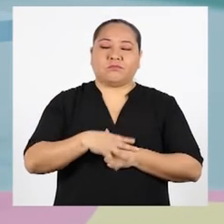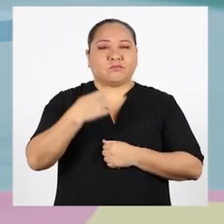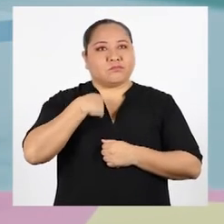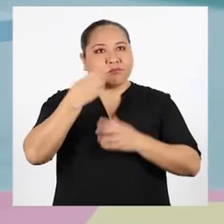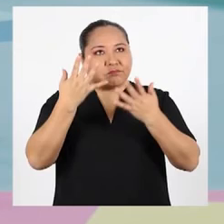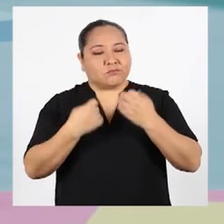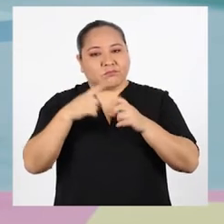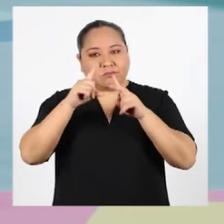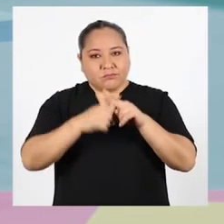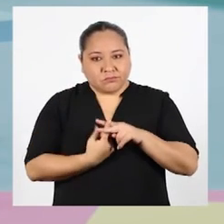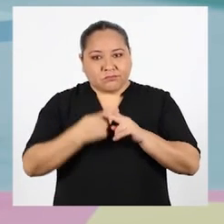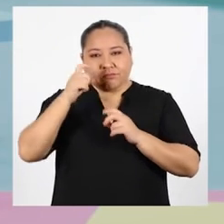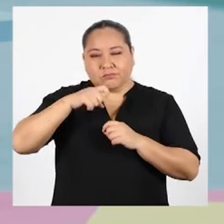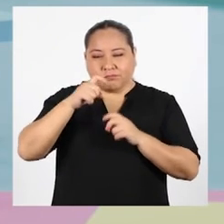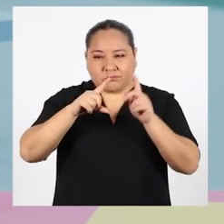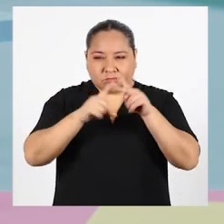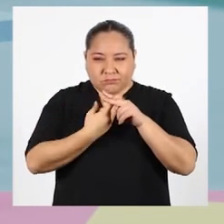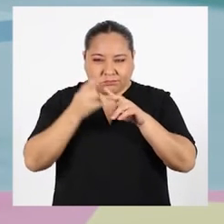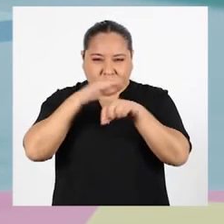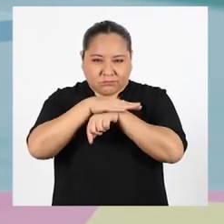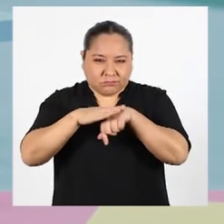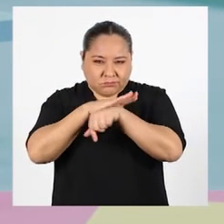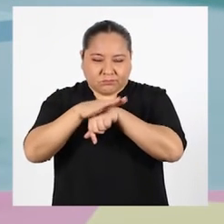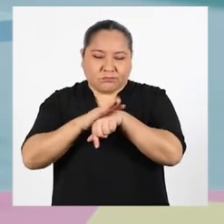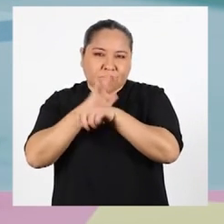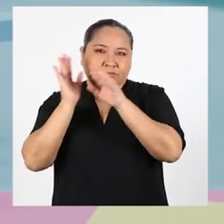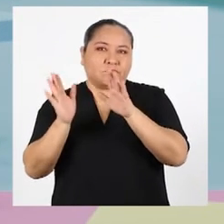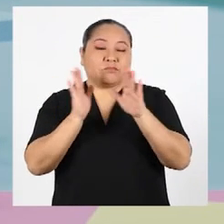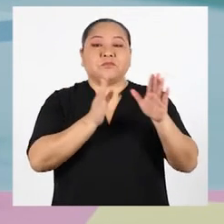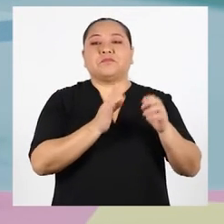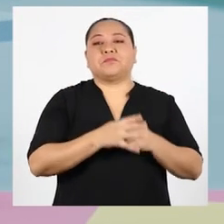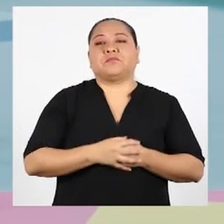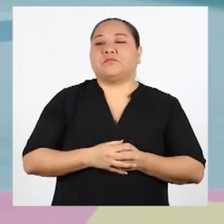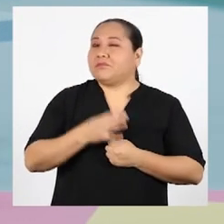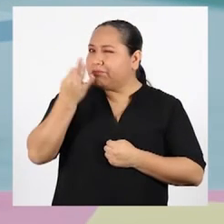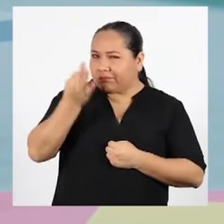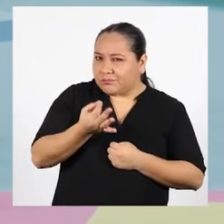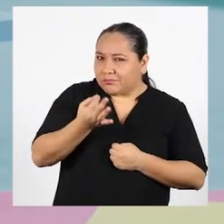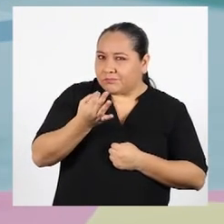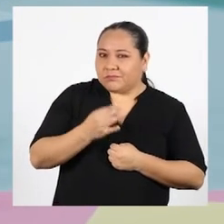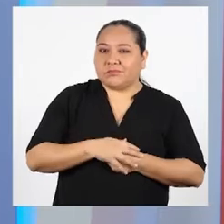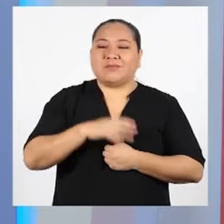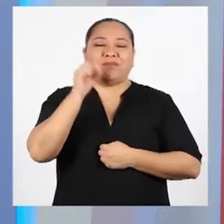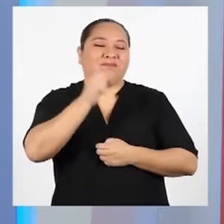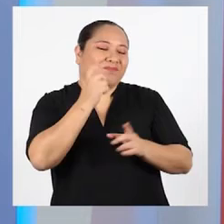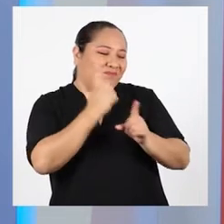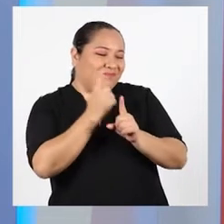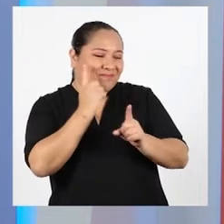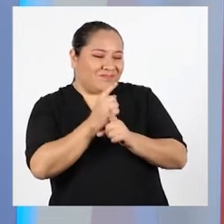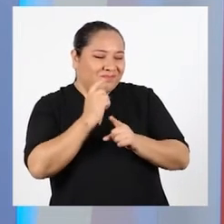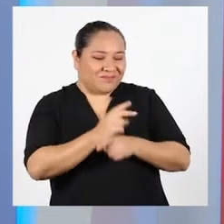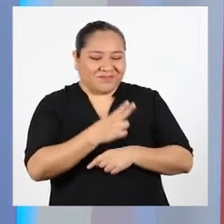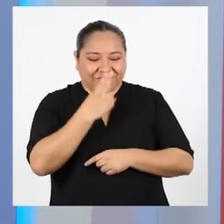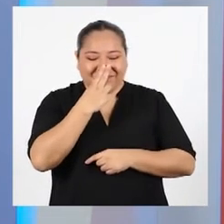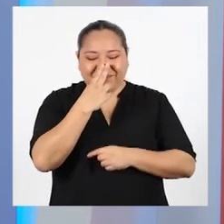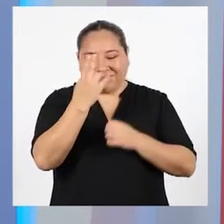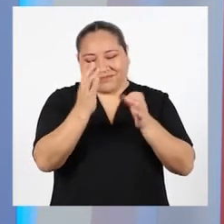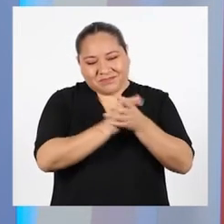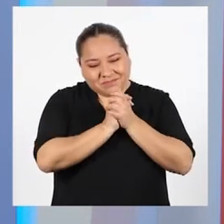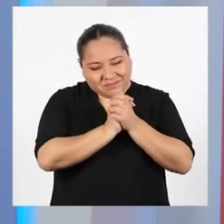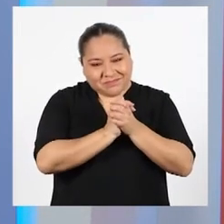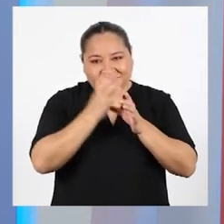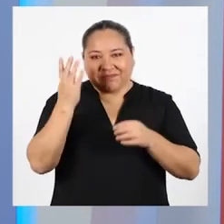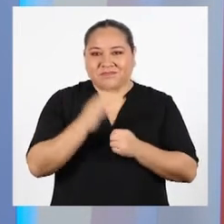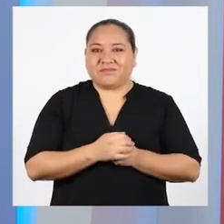Entonces, si quiero empezar, debo comenzar con la planificación, ¿verdad? Así es, mi